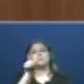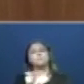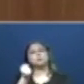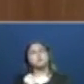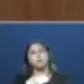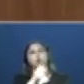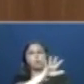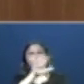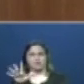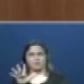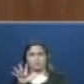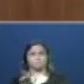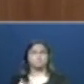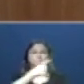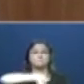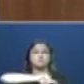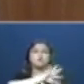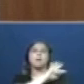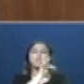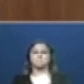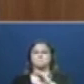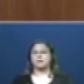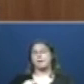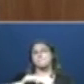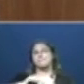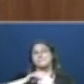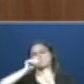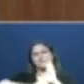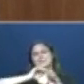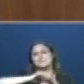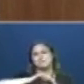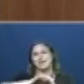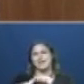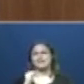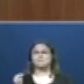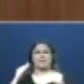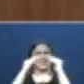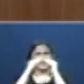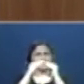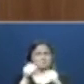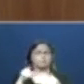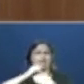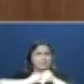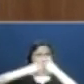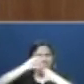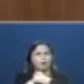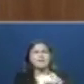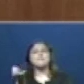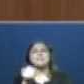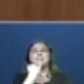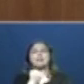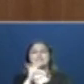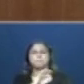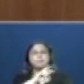trabajo también seguimos impulsando medidas a favor de la eficiencia energética de edificios y viviendas así como la nueva inspección técnica de